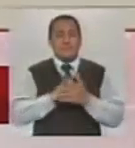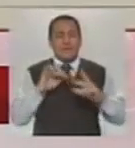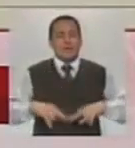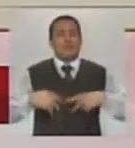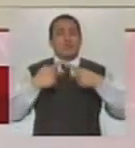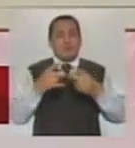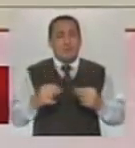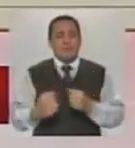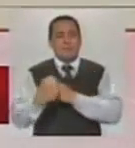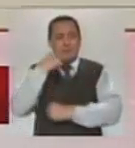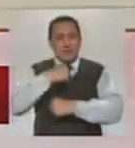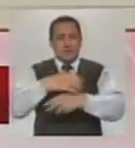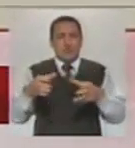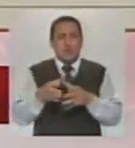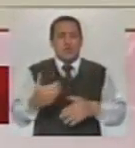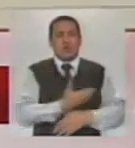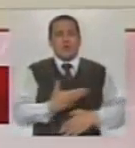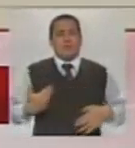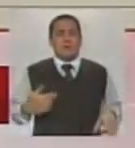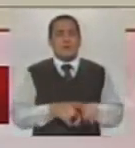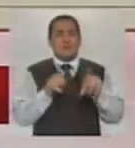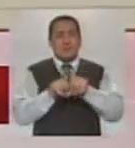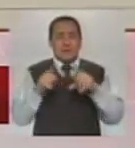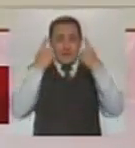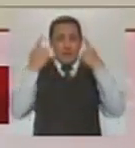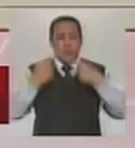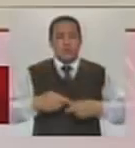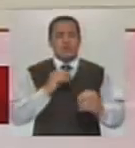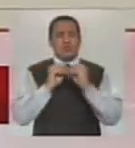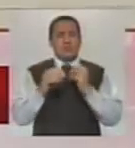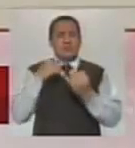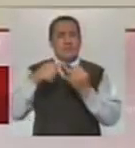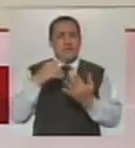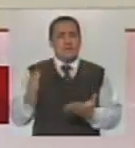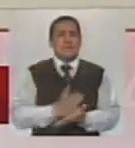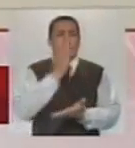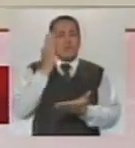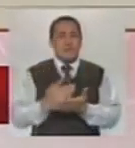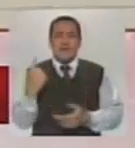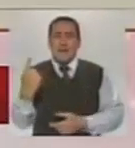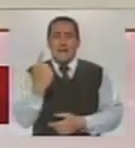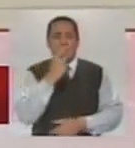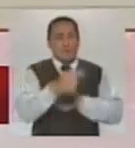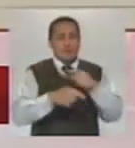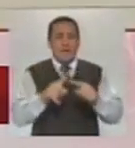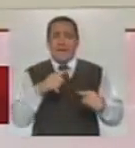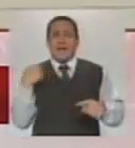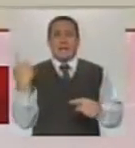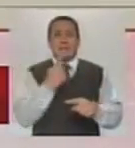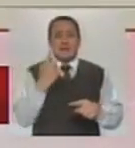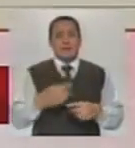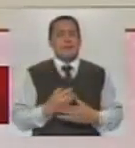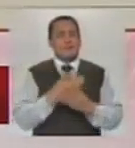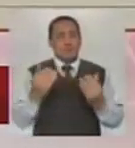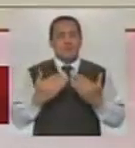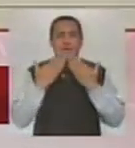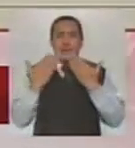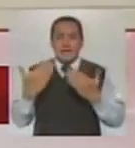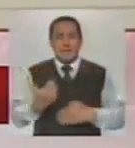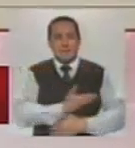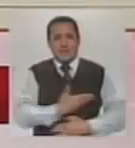reformar, fortalecer el Estado para que el Estado tenga la capacidad de resolver los problemas de cada ciudadano y cada ciudadana. Presidente, muchas gracias